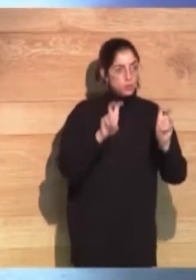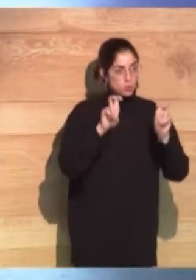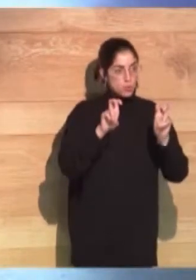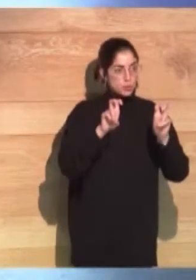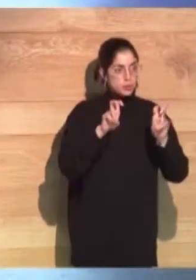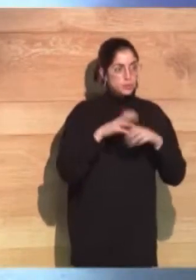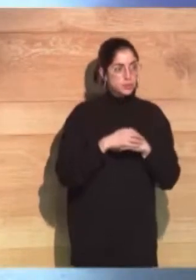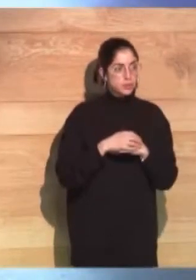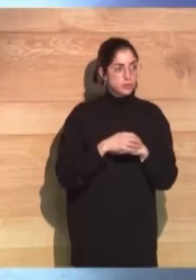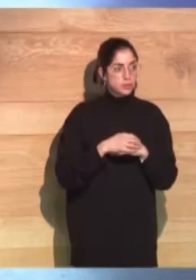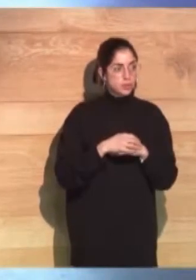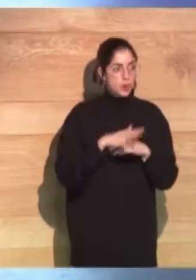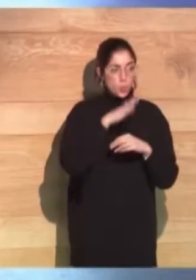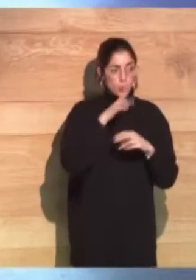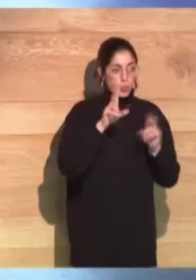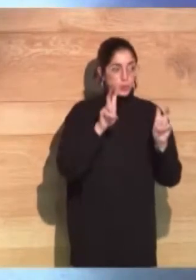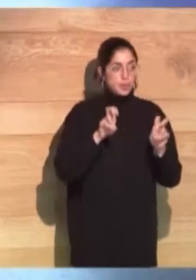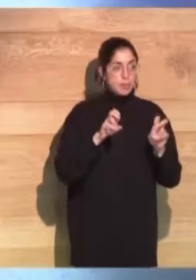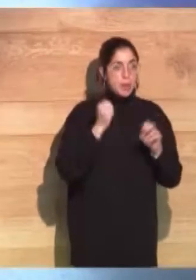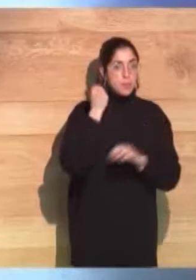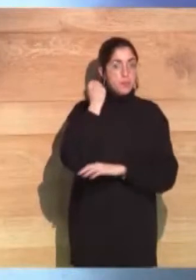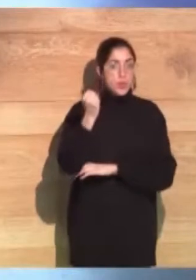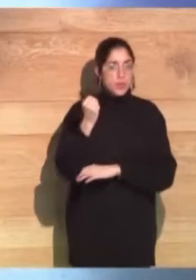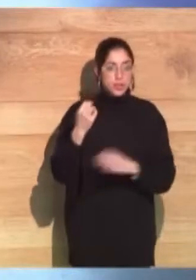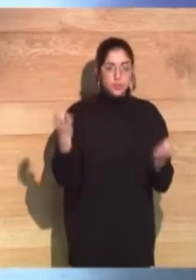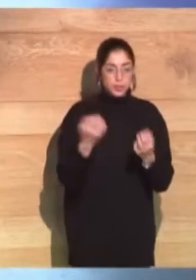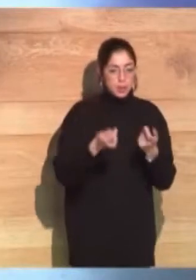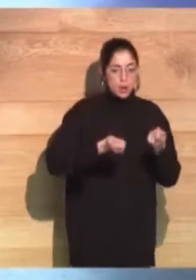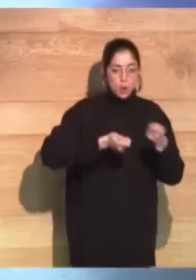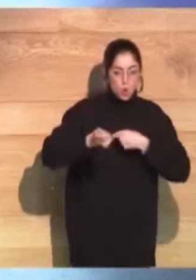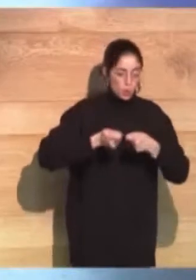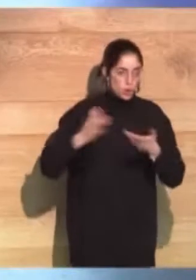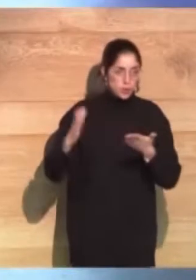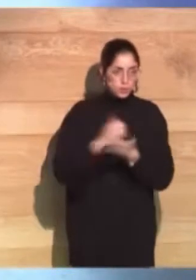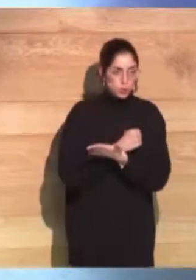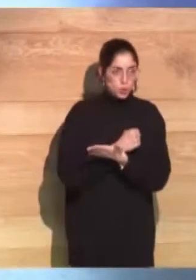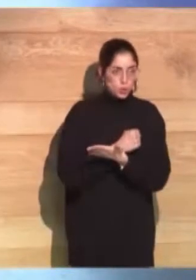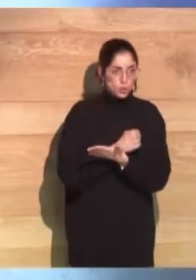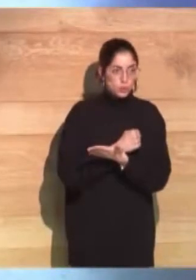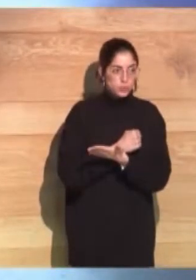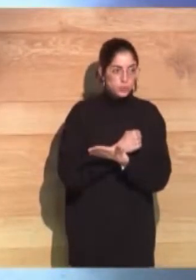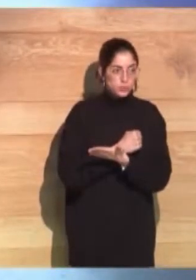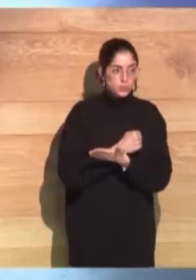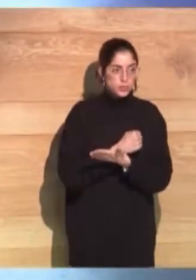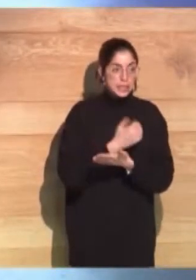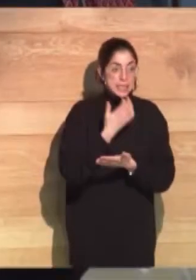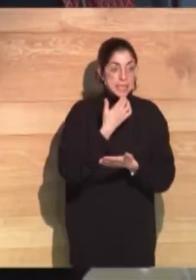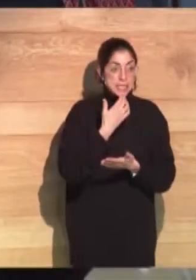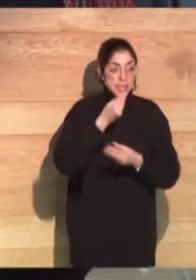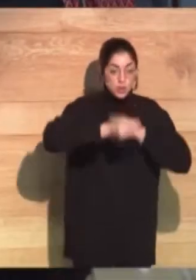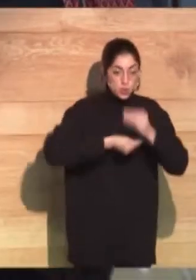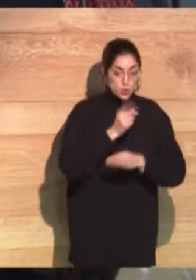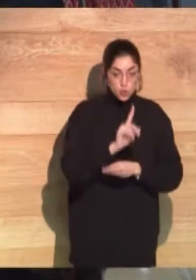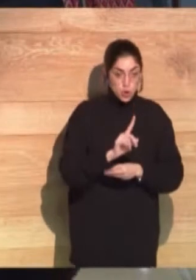que dicen de parte de los poderes que tienen que controlarlo todo, tienen que si no lo hacen, el